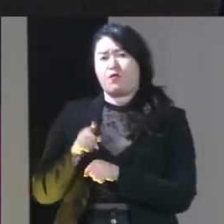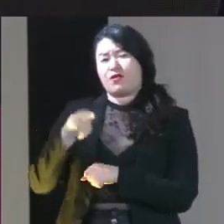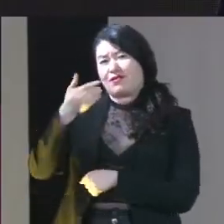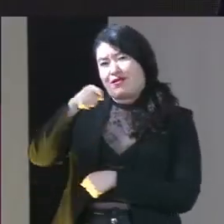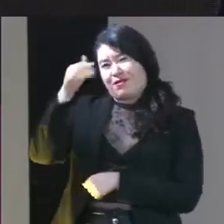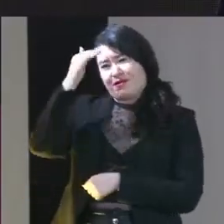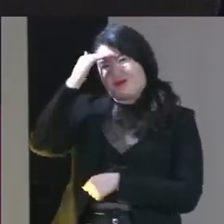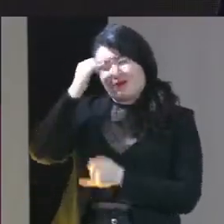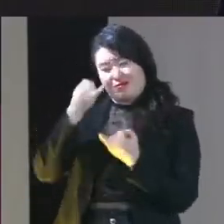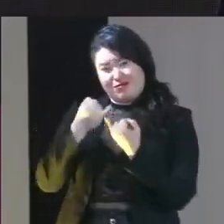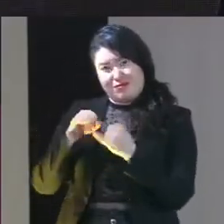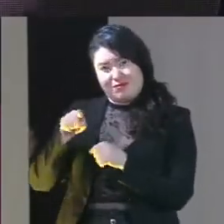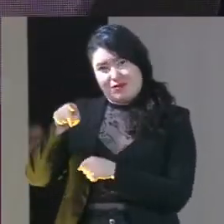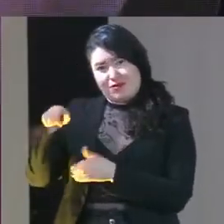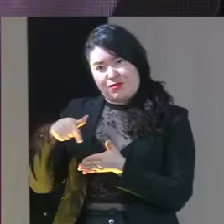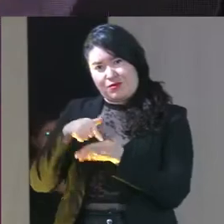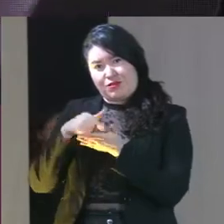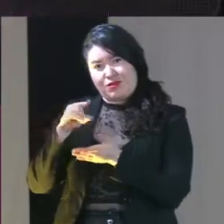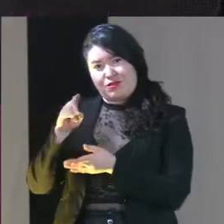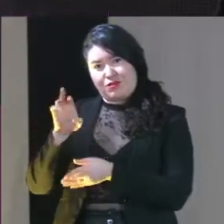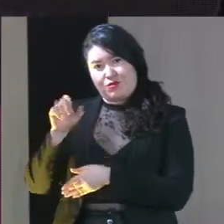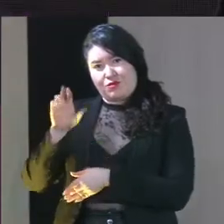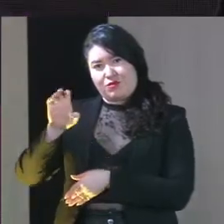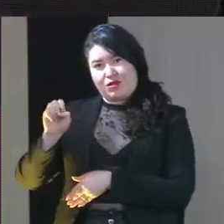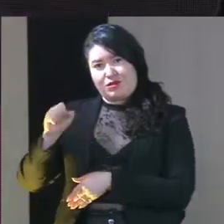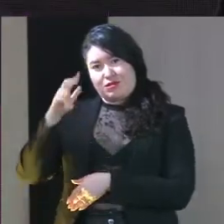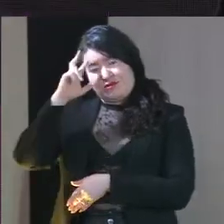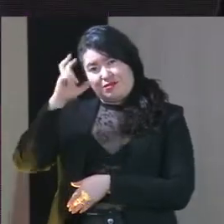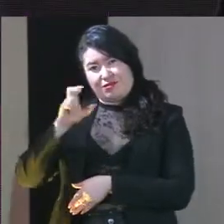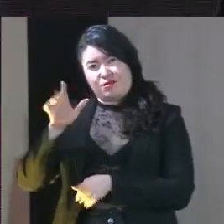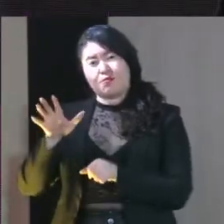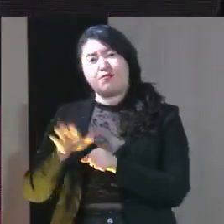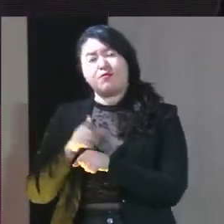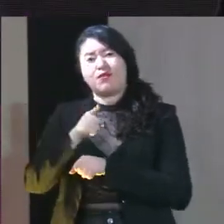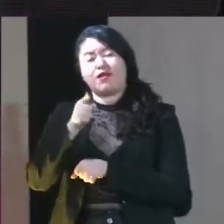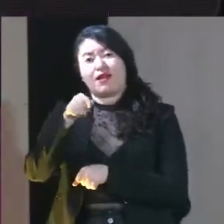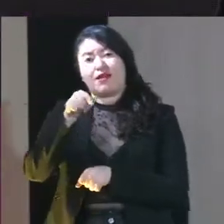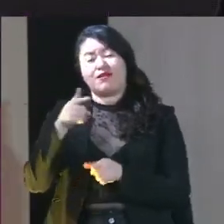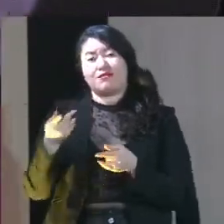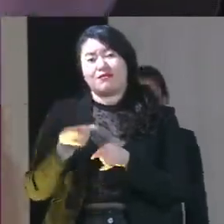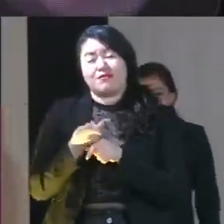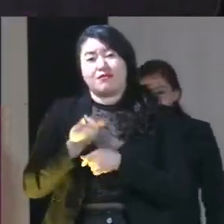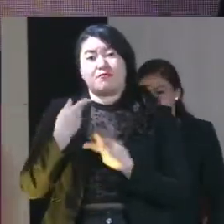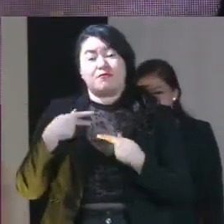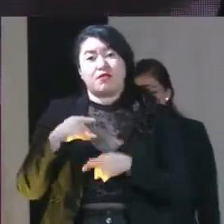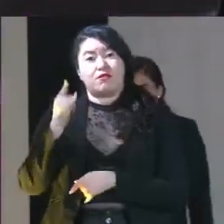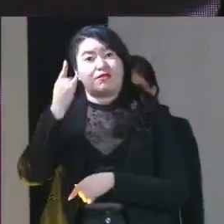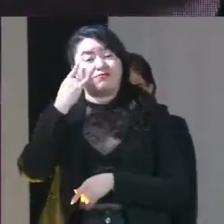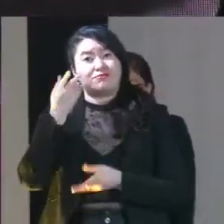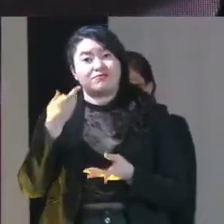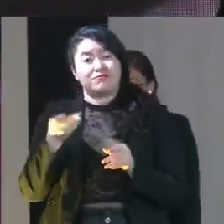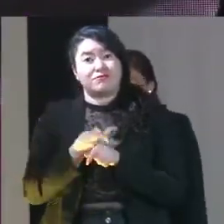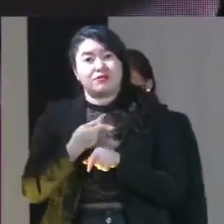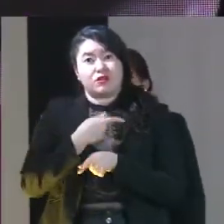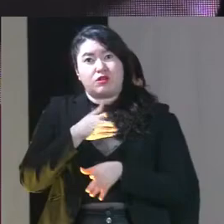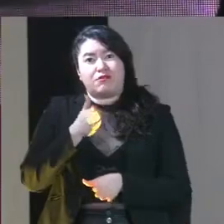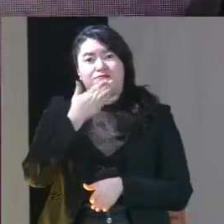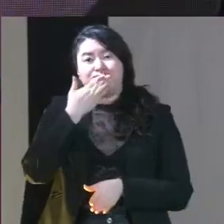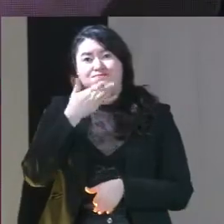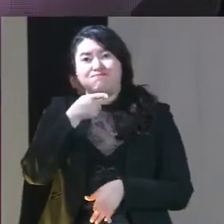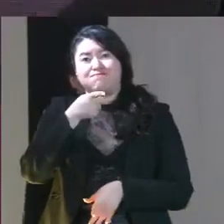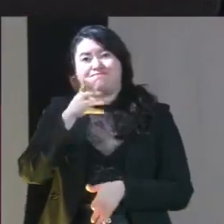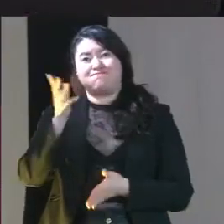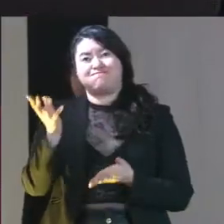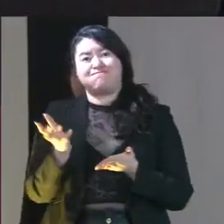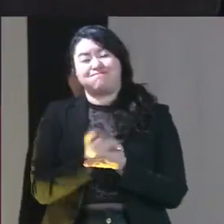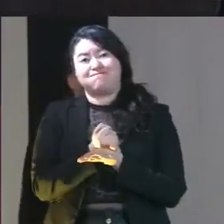que todos conocemos, sino porque ese año la corona española firmó una paz con los apaches donde los apaches ganaron. O sea, la